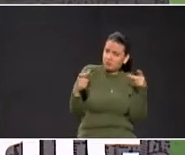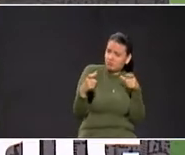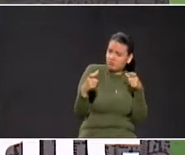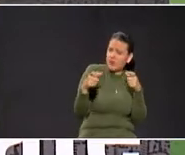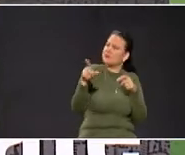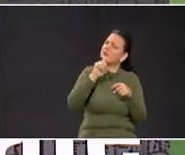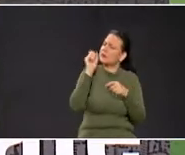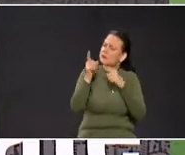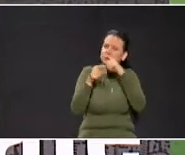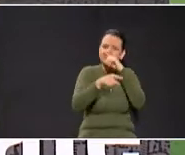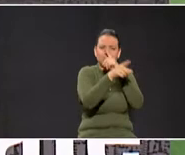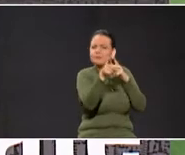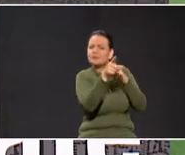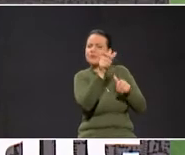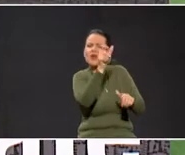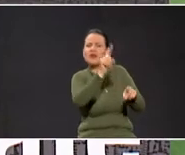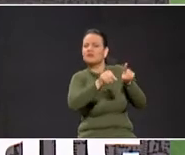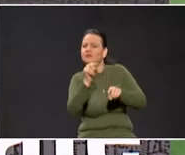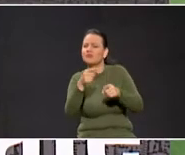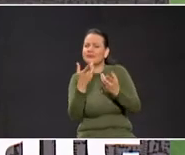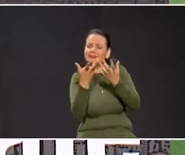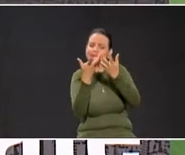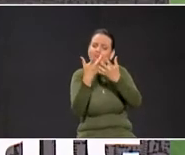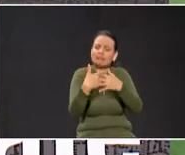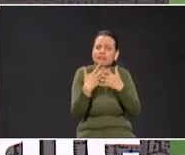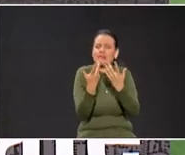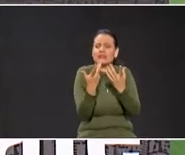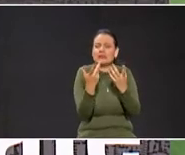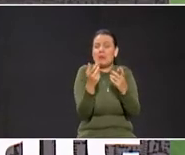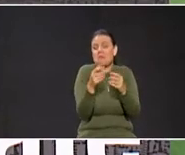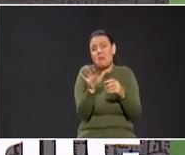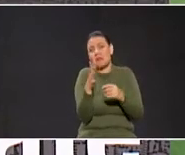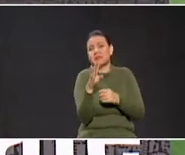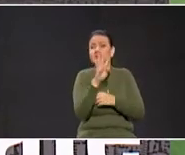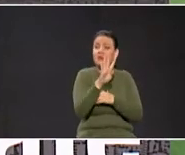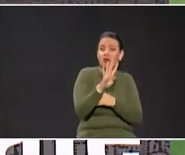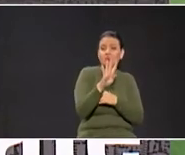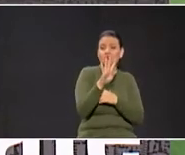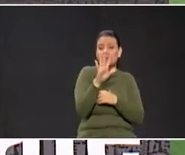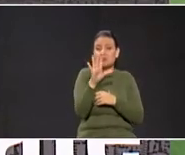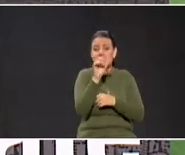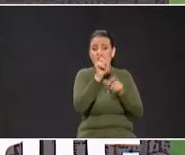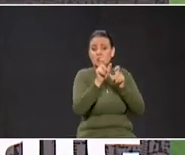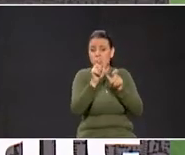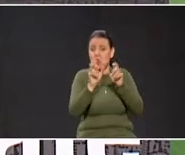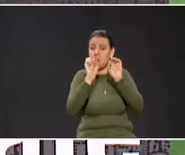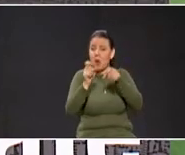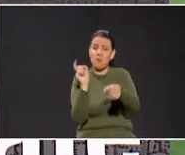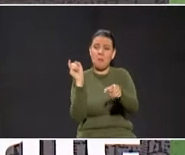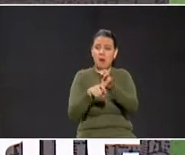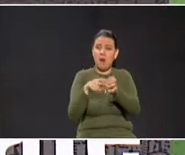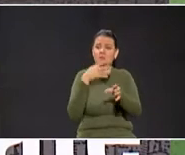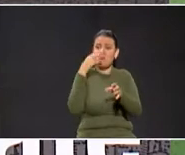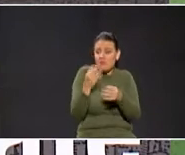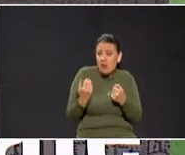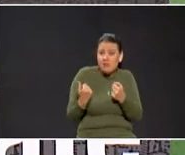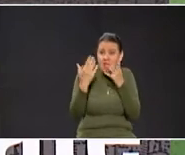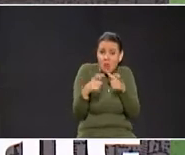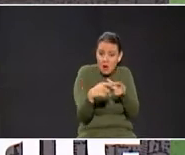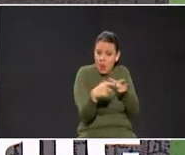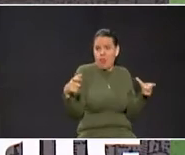que crean 45 empleos que en resumen no afectan ese índice de